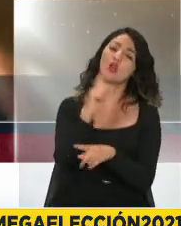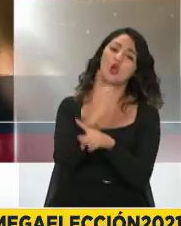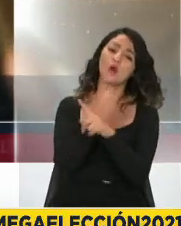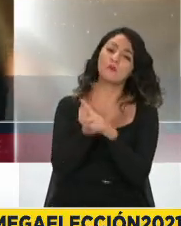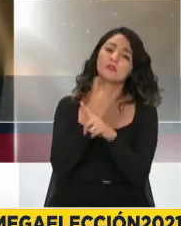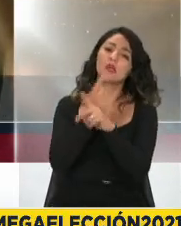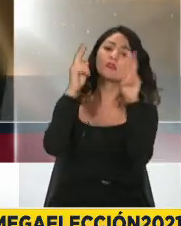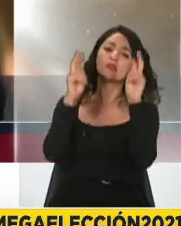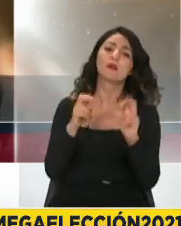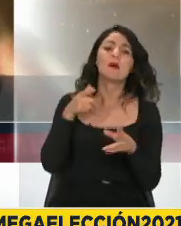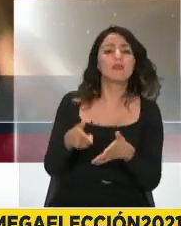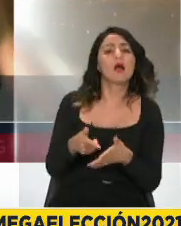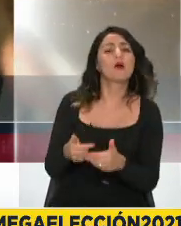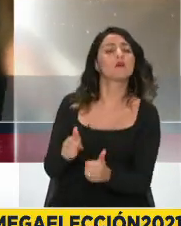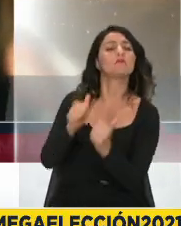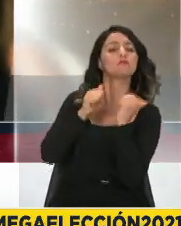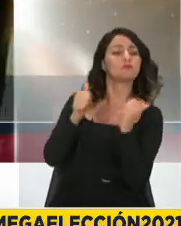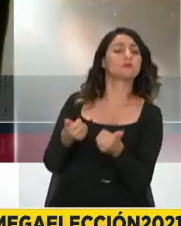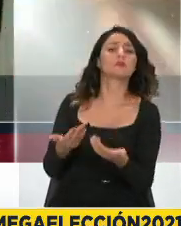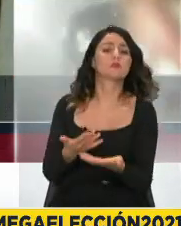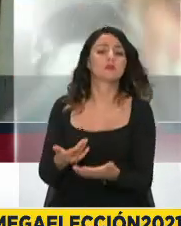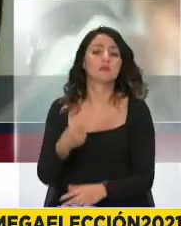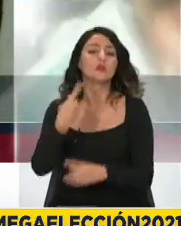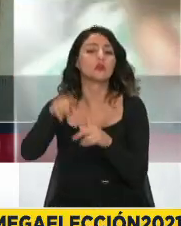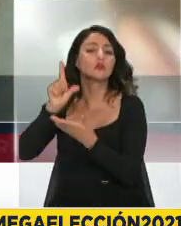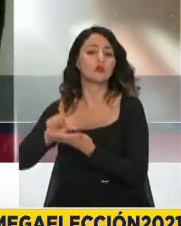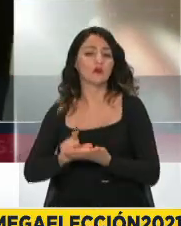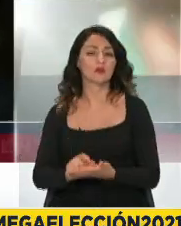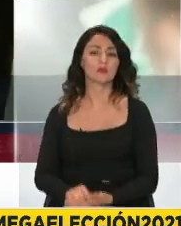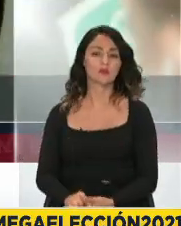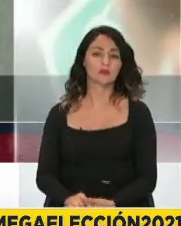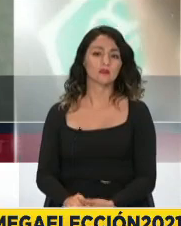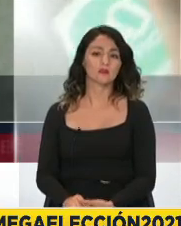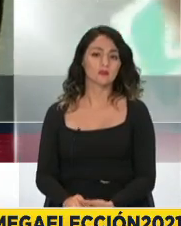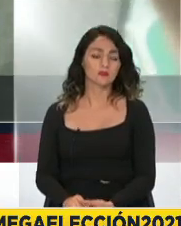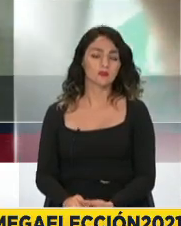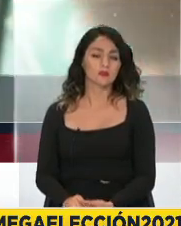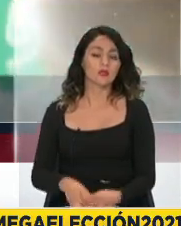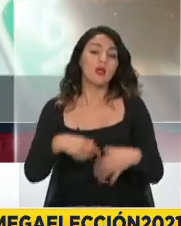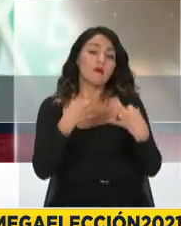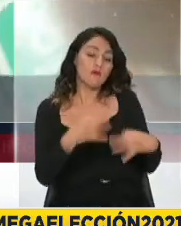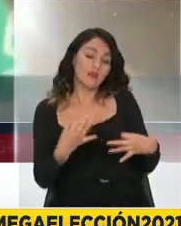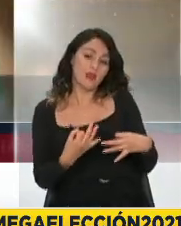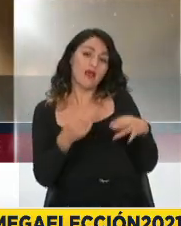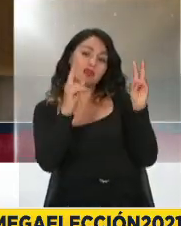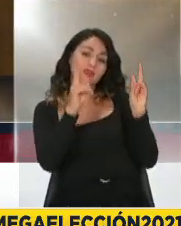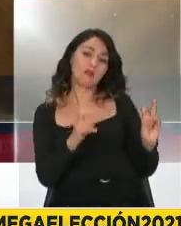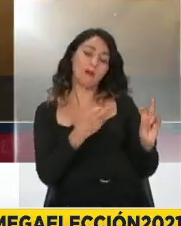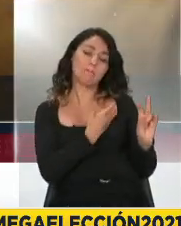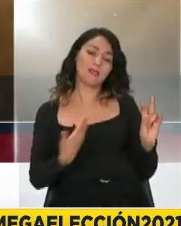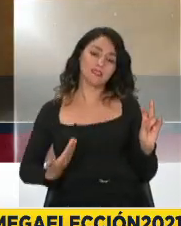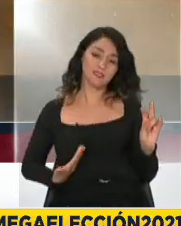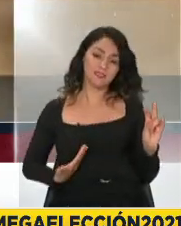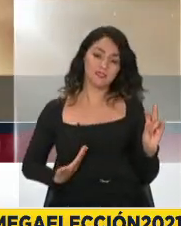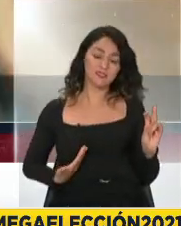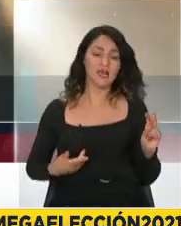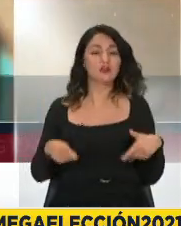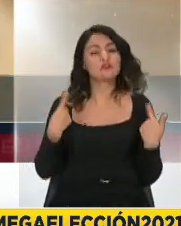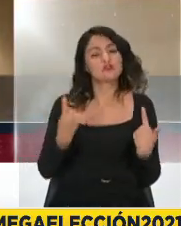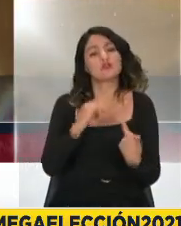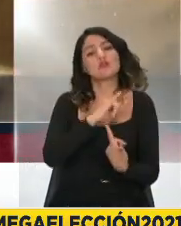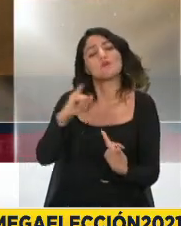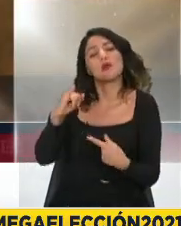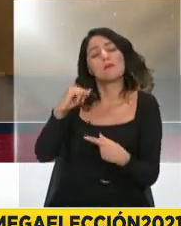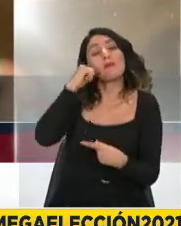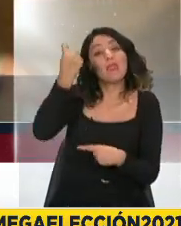ver con esta derrota también electoral en otros sectores. La verdad es que dijimos que los temas presidenciales los vamos a tratar a